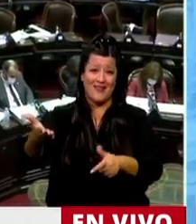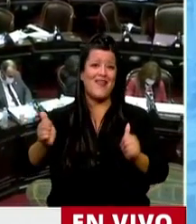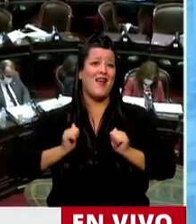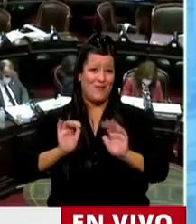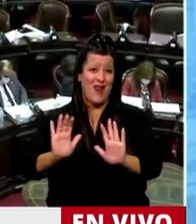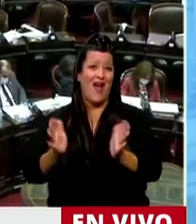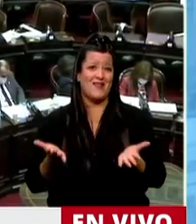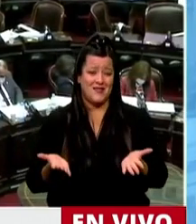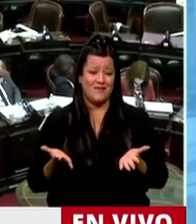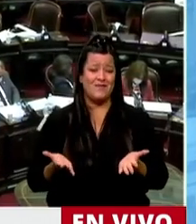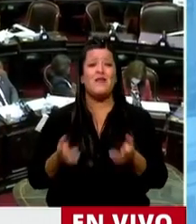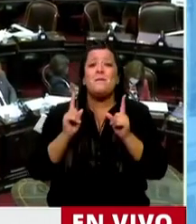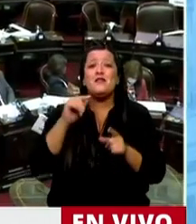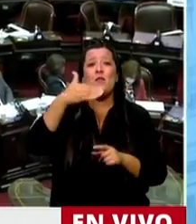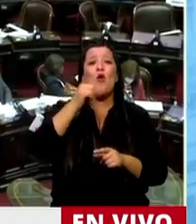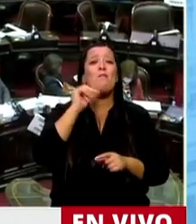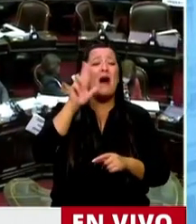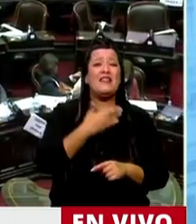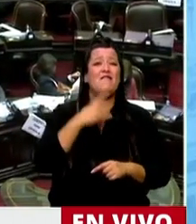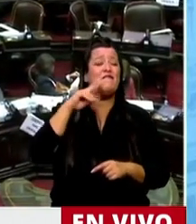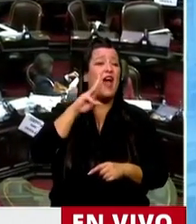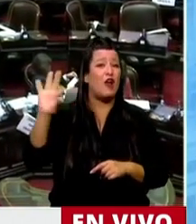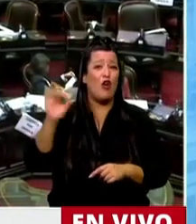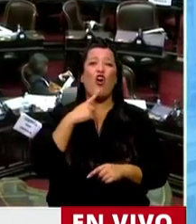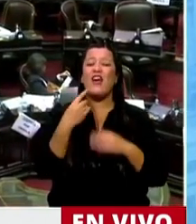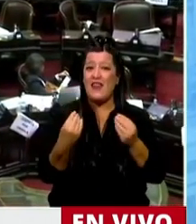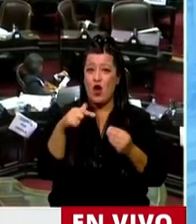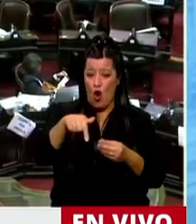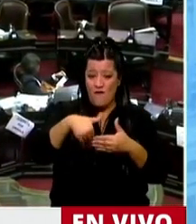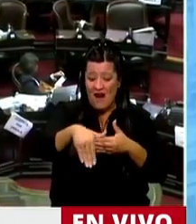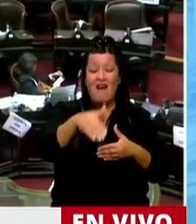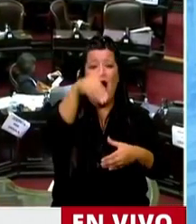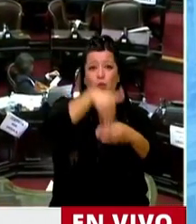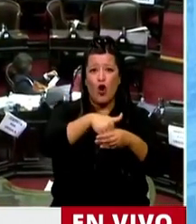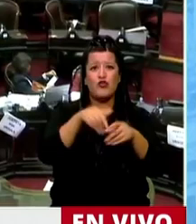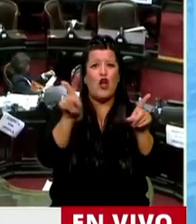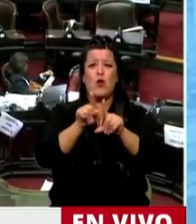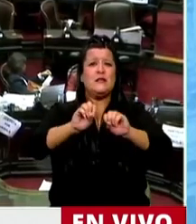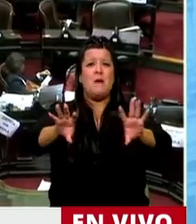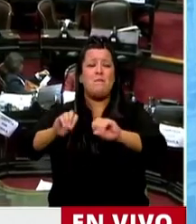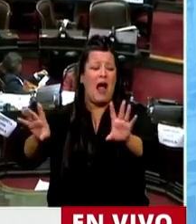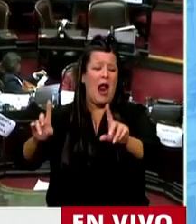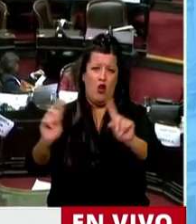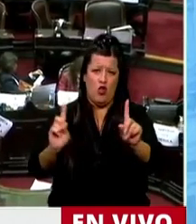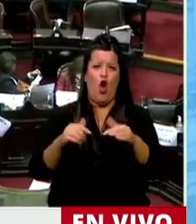Y como dijo el Martín Fierro, esto que hoy estamos por votar no es para mal de ninguno, sino para